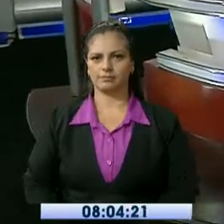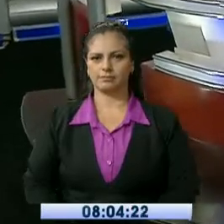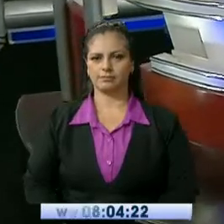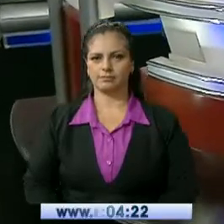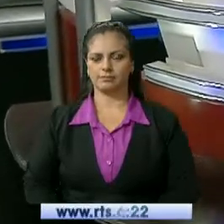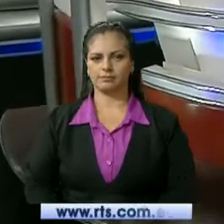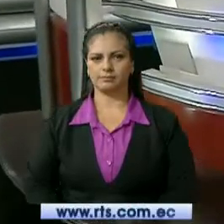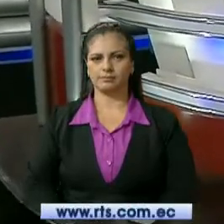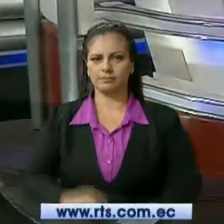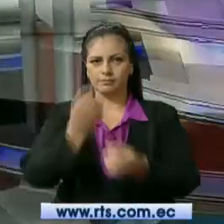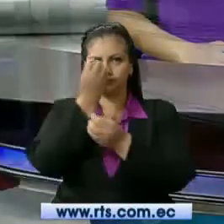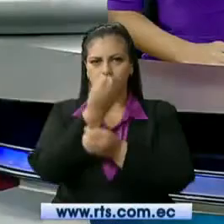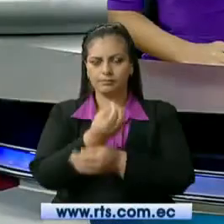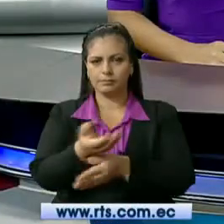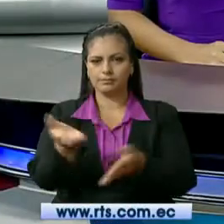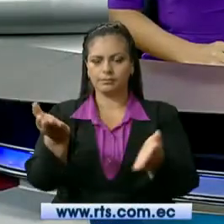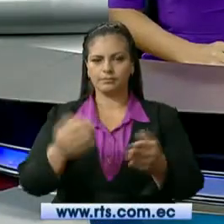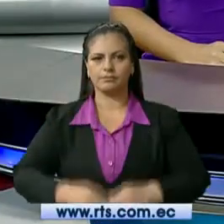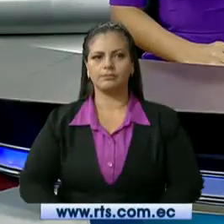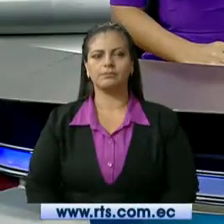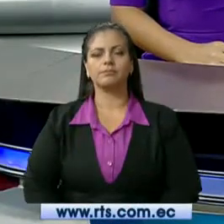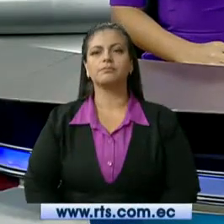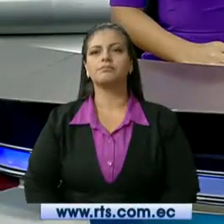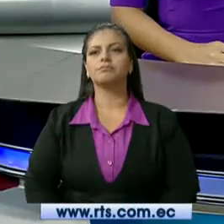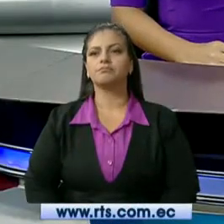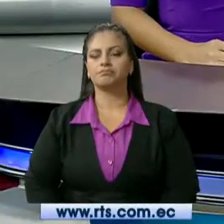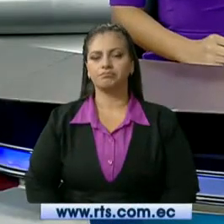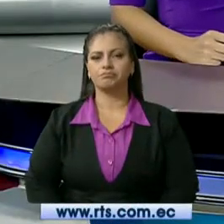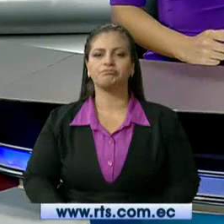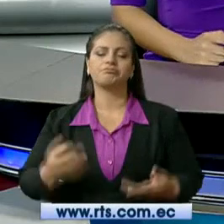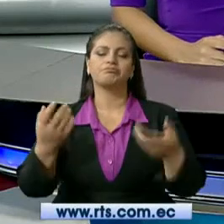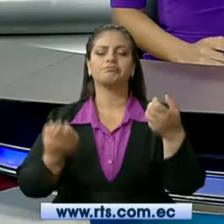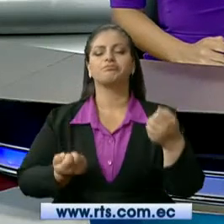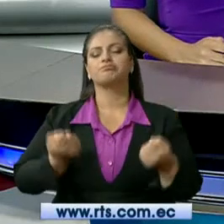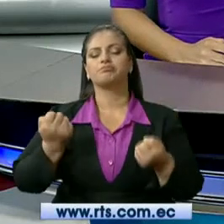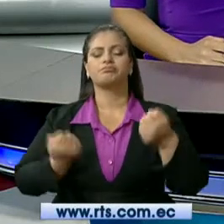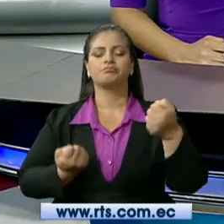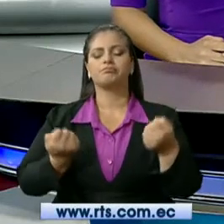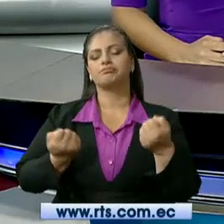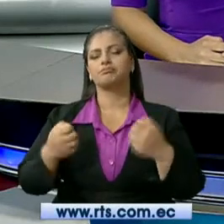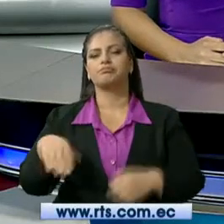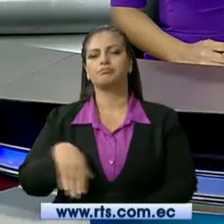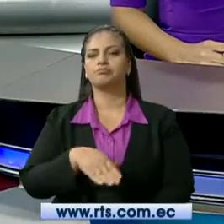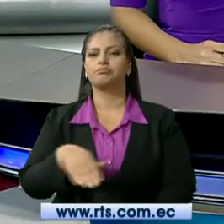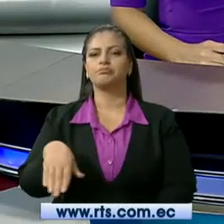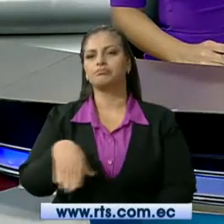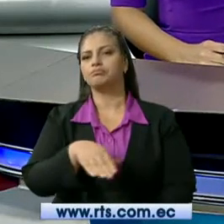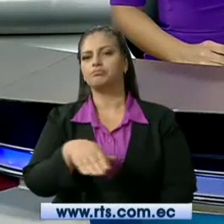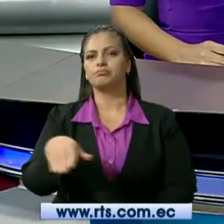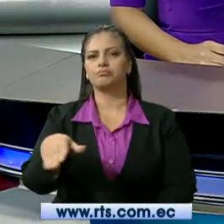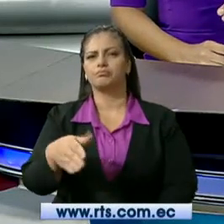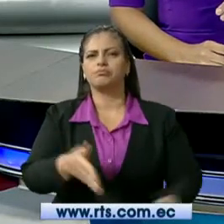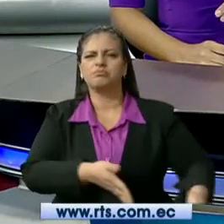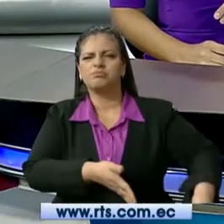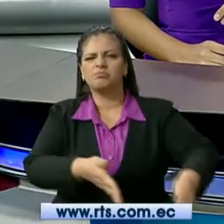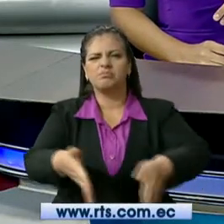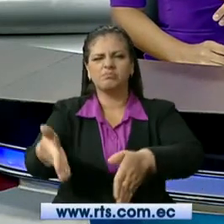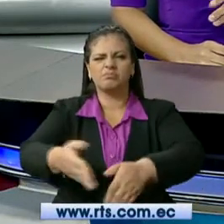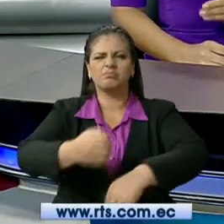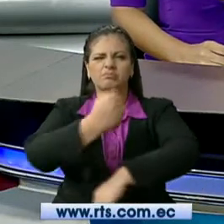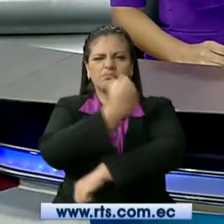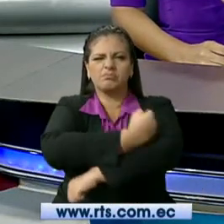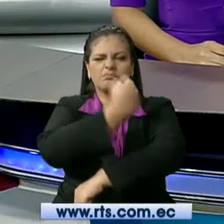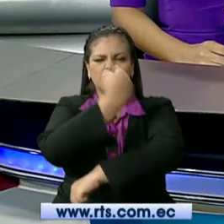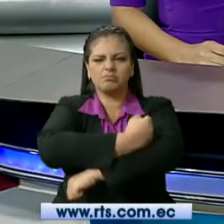Vamos ahora a esta información. Algunos conductores se sorprendieron mientras se movilizaban por un tramo de la autopista Terminal Terrestre Pascuales porque un vehículo empezó